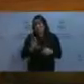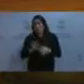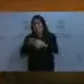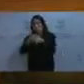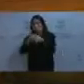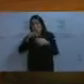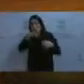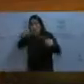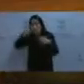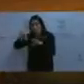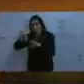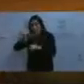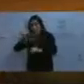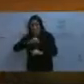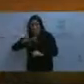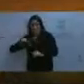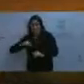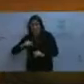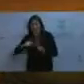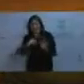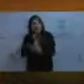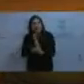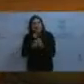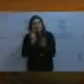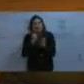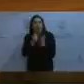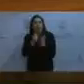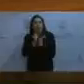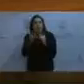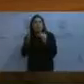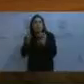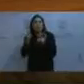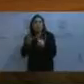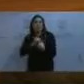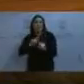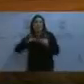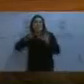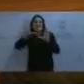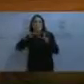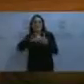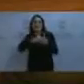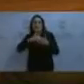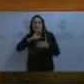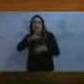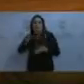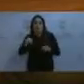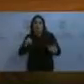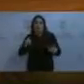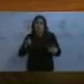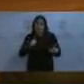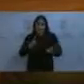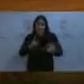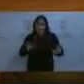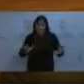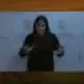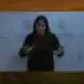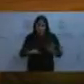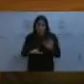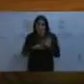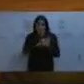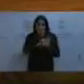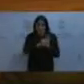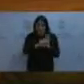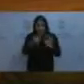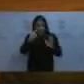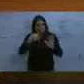expuso, de que eso supondría el pago a la asistencia privada de más de 10 millones de euros. Bueno, eso es falso, ¿eh? En la ley se recogía